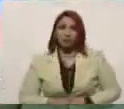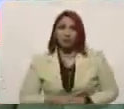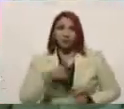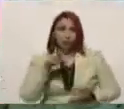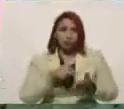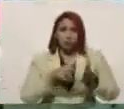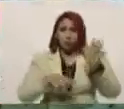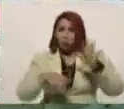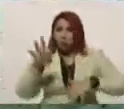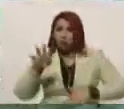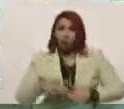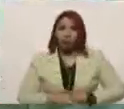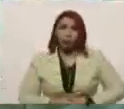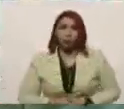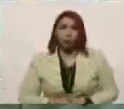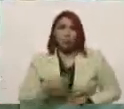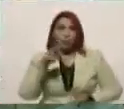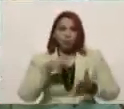2014,